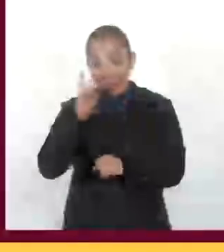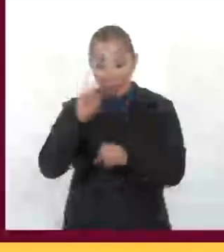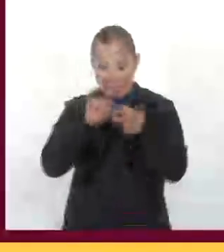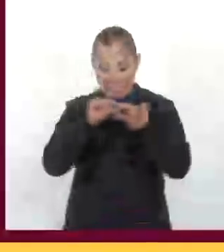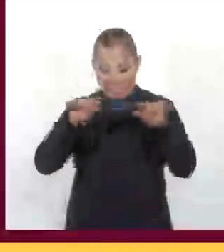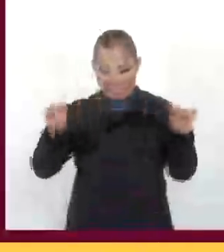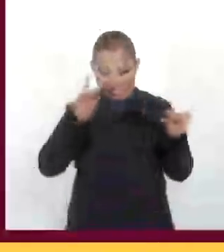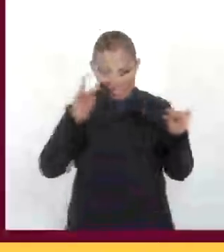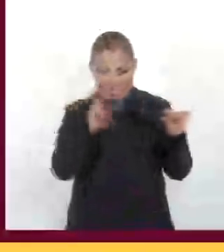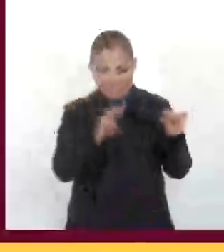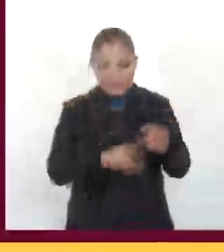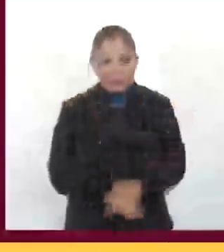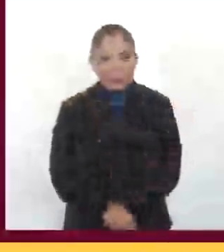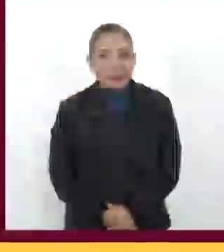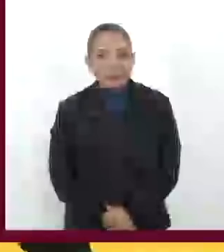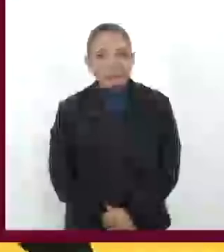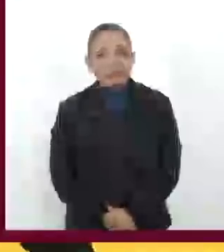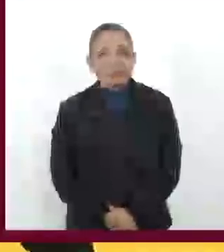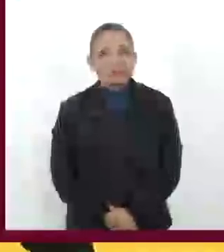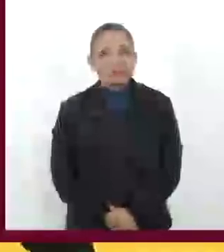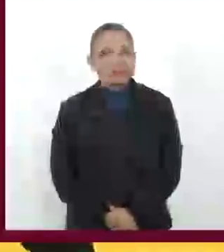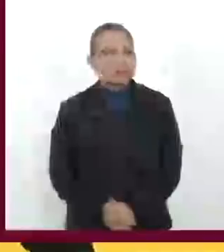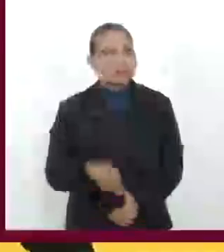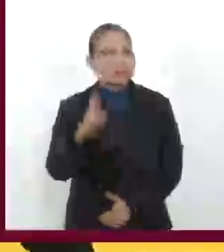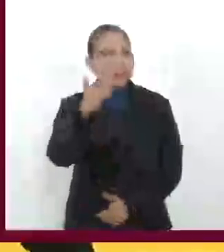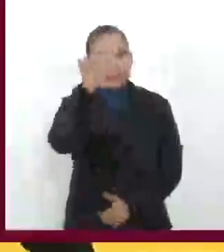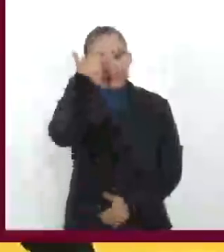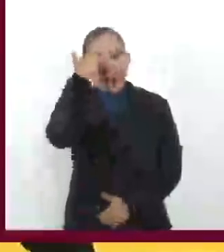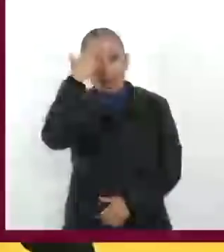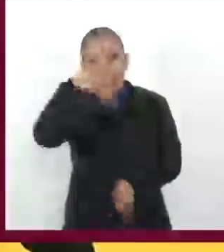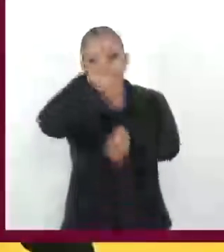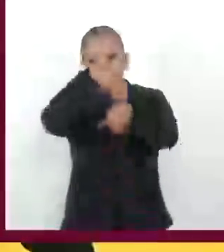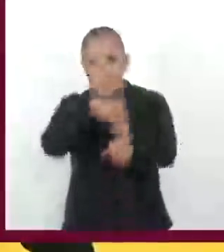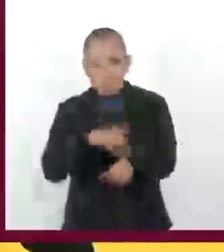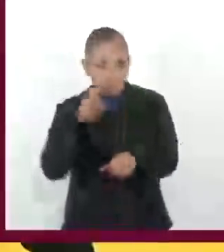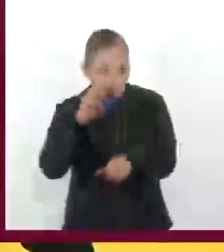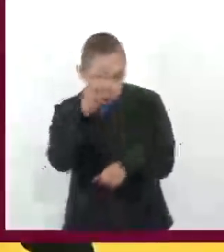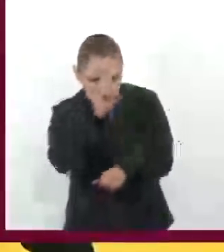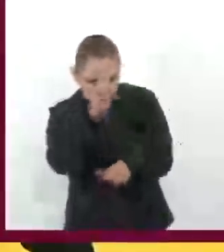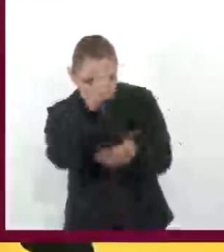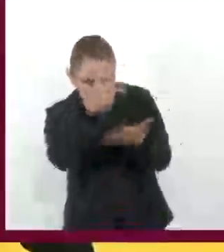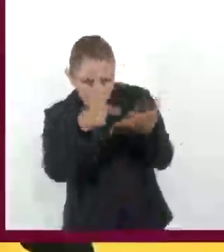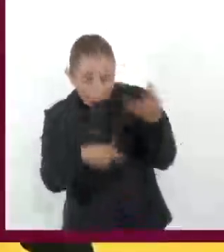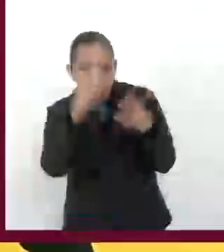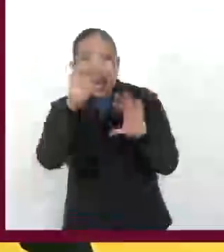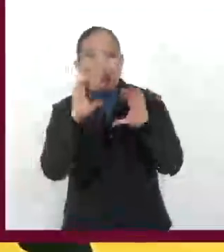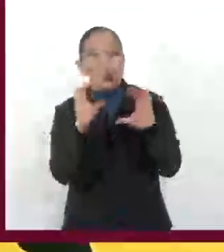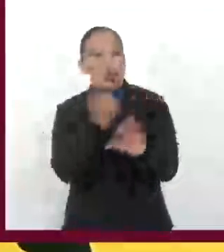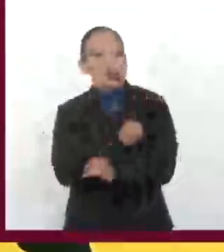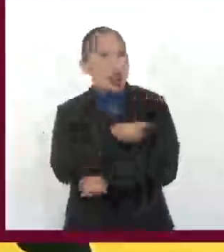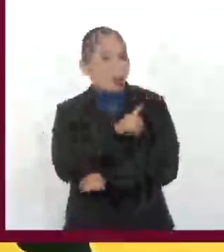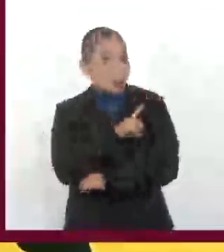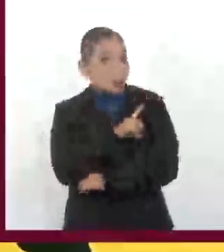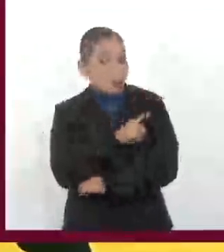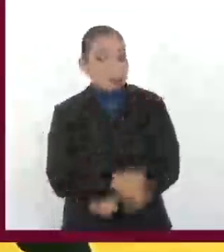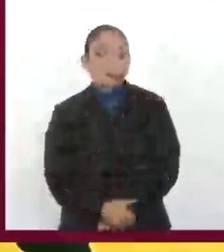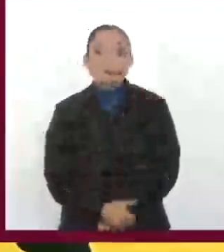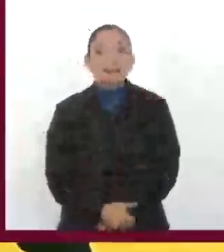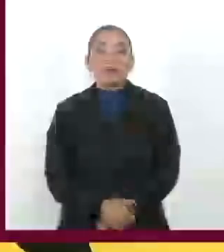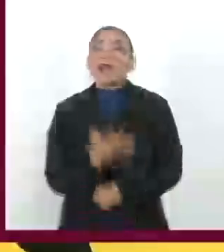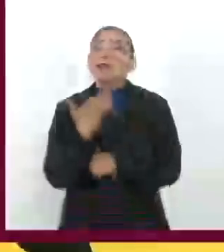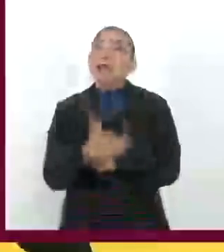Electoral que aparece en pantalla. Recuerden seguir las instrucciones y recomendaciones para cuidar su